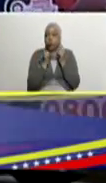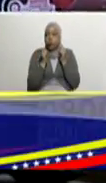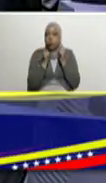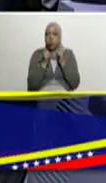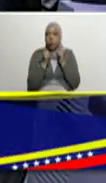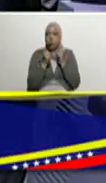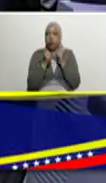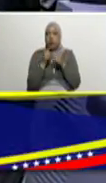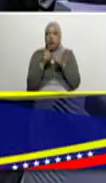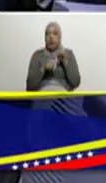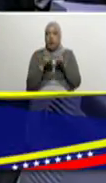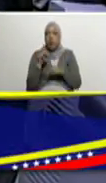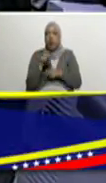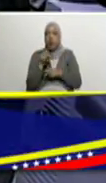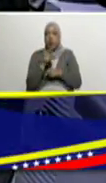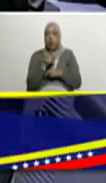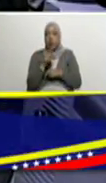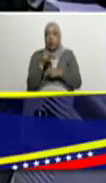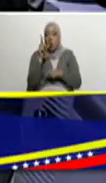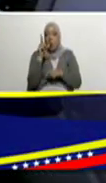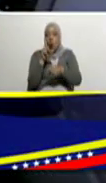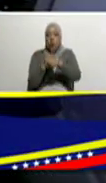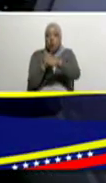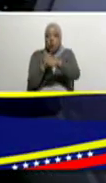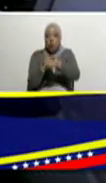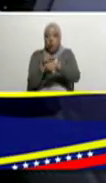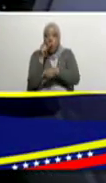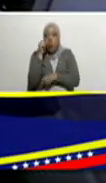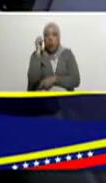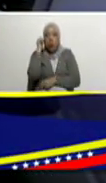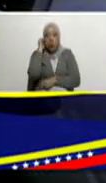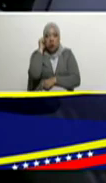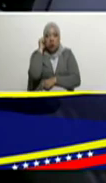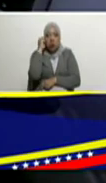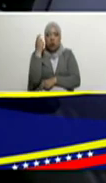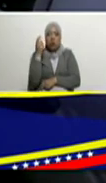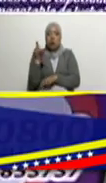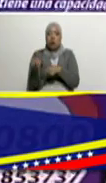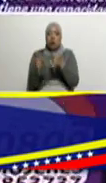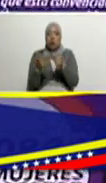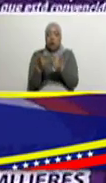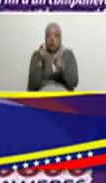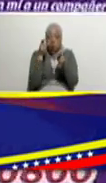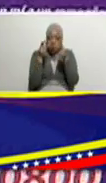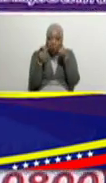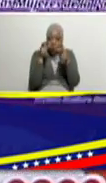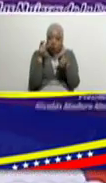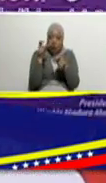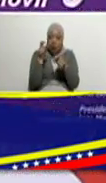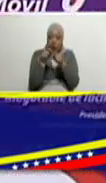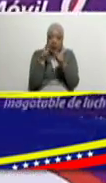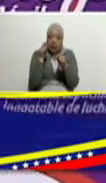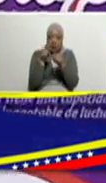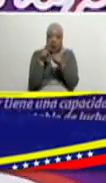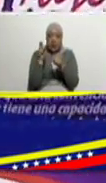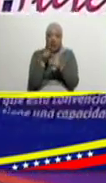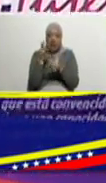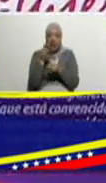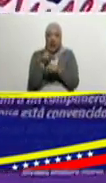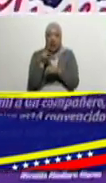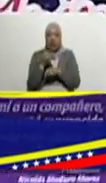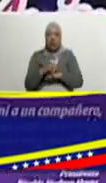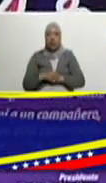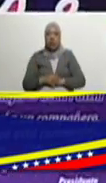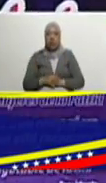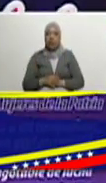las herramientas necesarias para que el doctor o doctora pueda realizar la citología y las tomas de muestras necesarias.